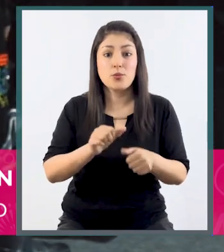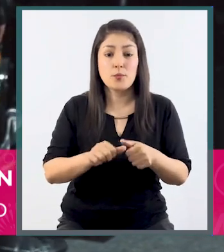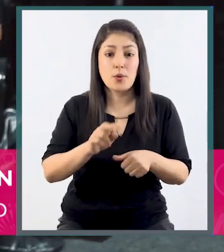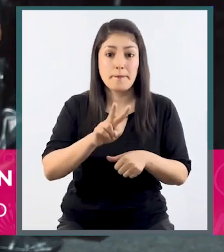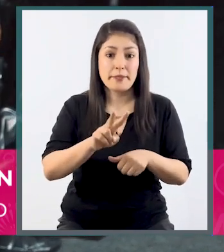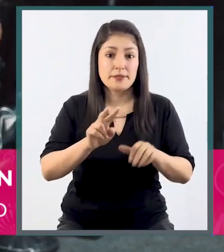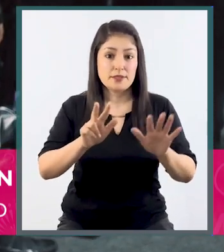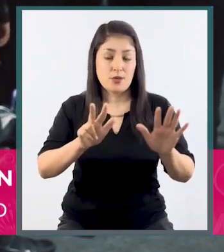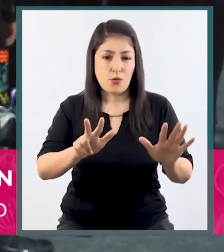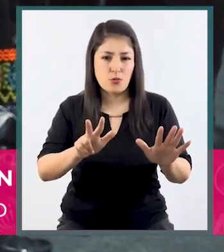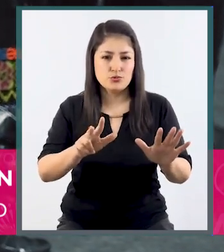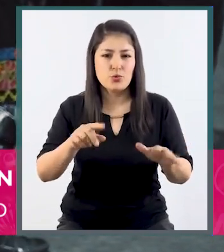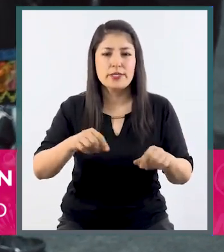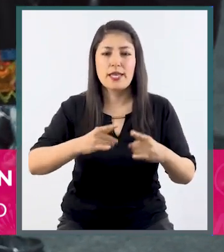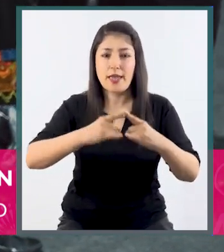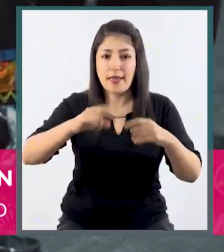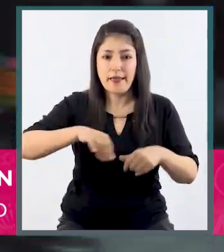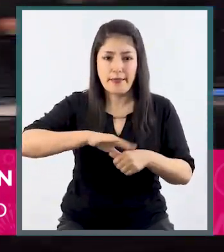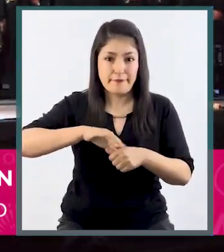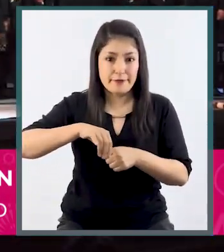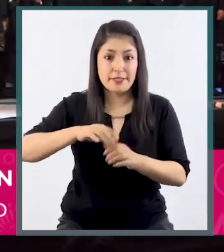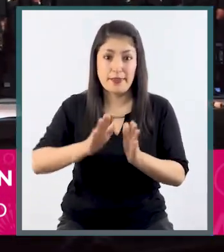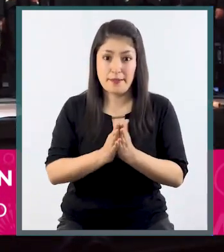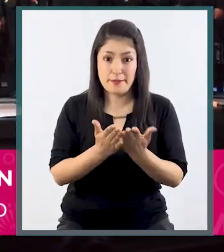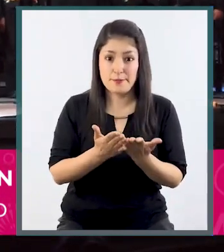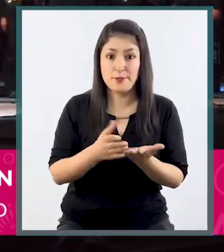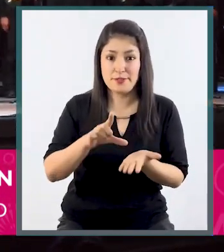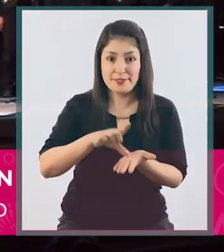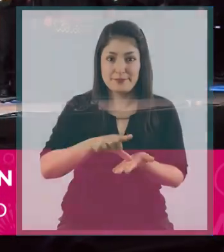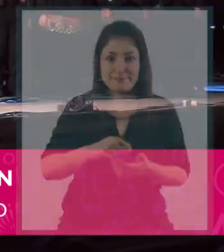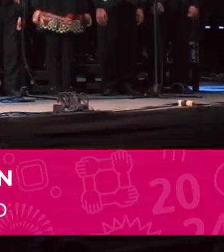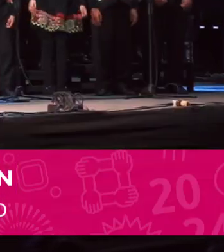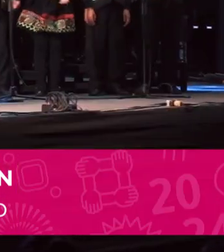en la Feria Internacional del Libro de Lima.